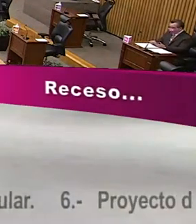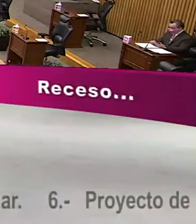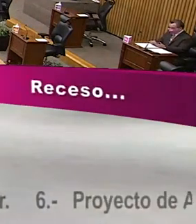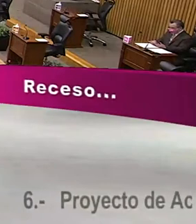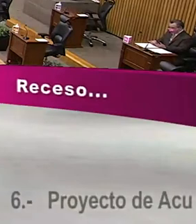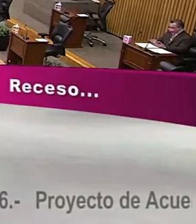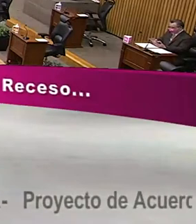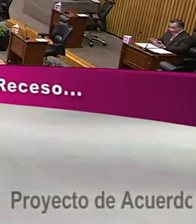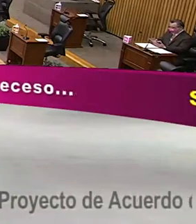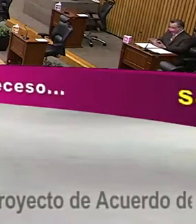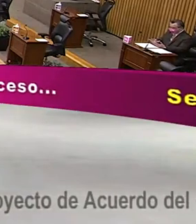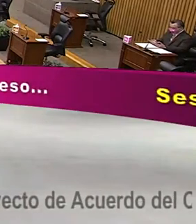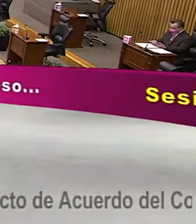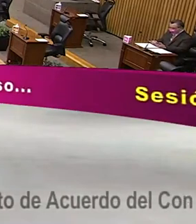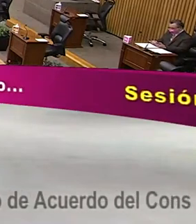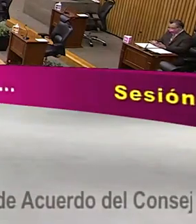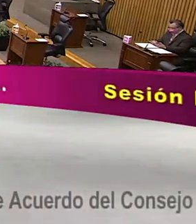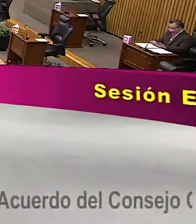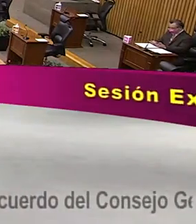x